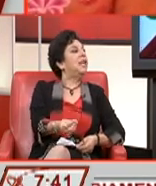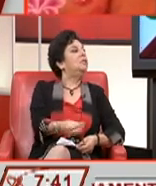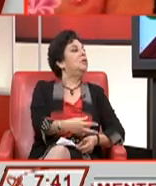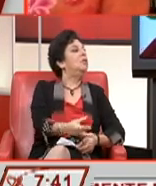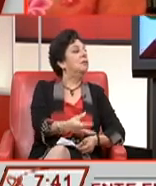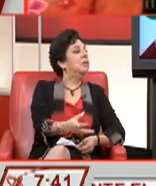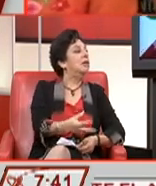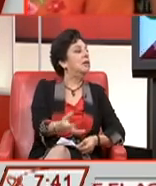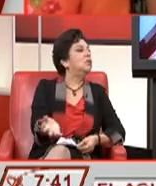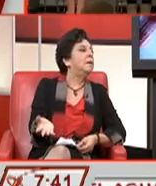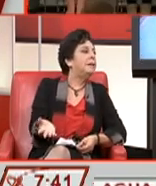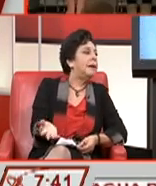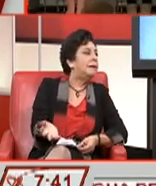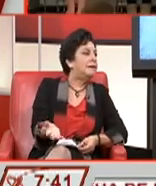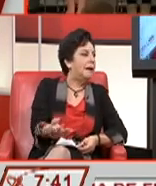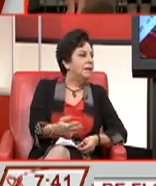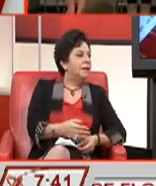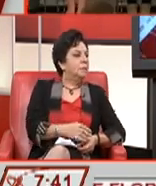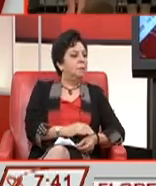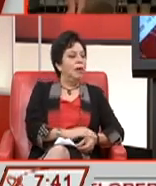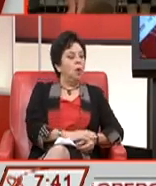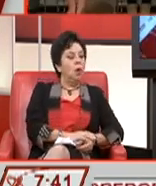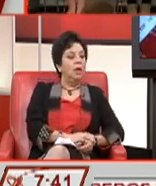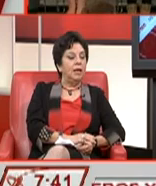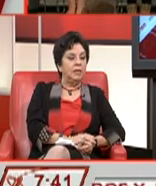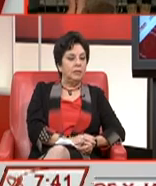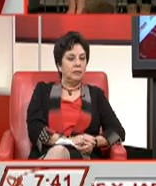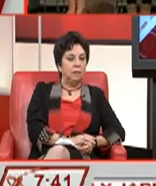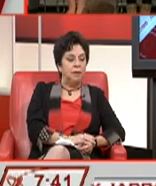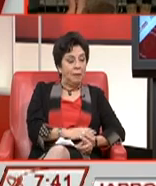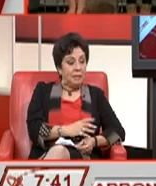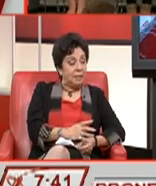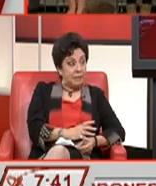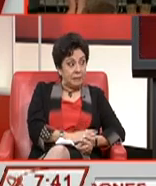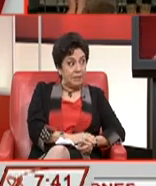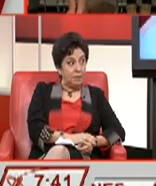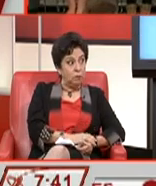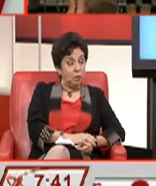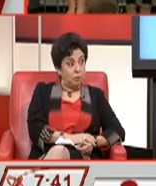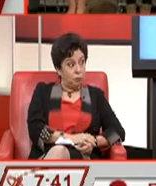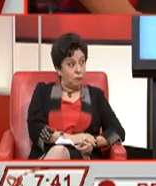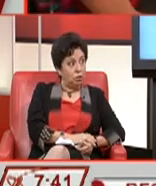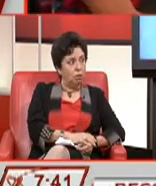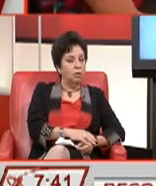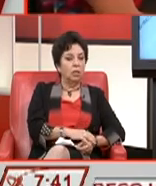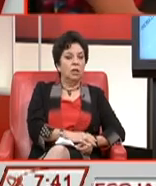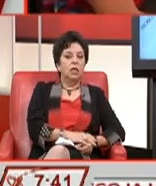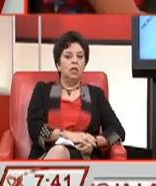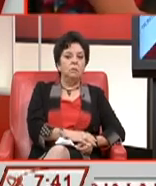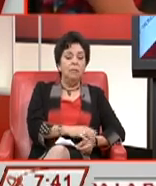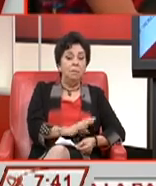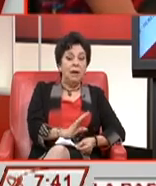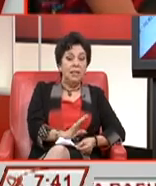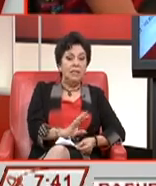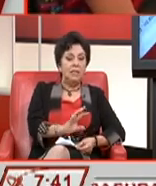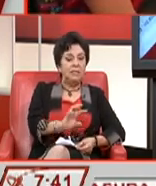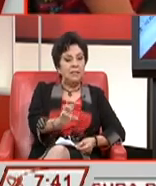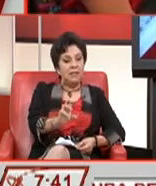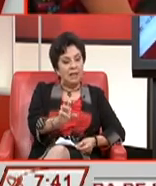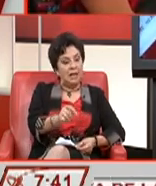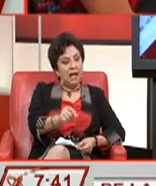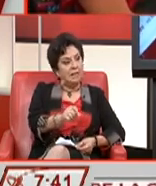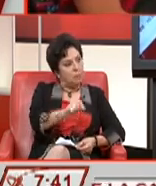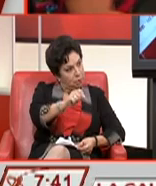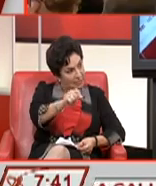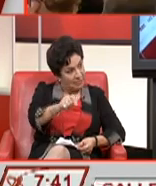mucho atraso en lo que dijéramos la ventanilla, pero me parece que se está haciendo un esfuerzo y me parece que